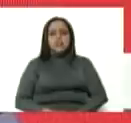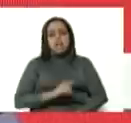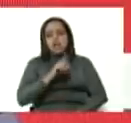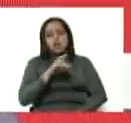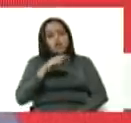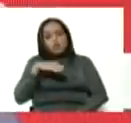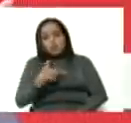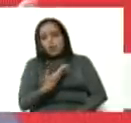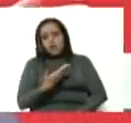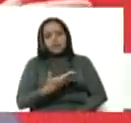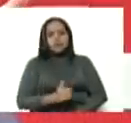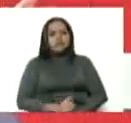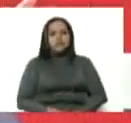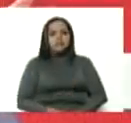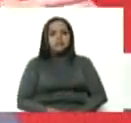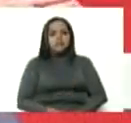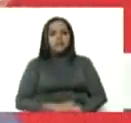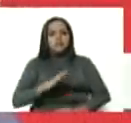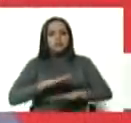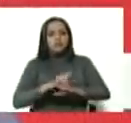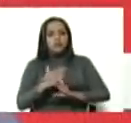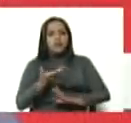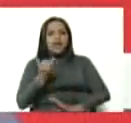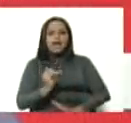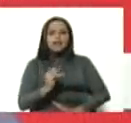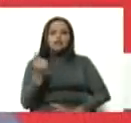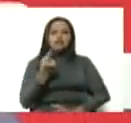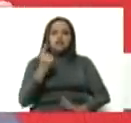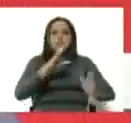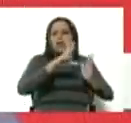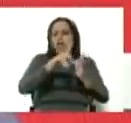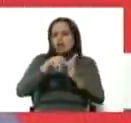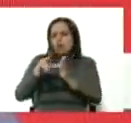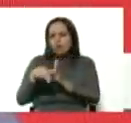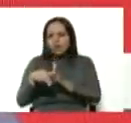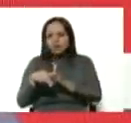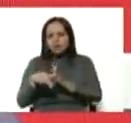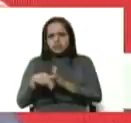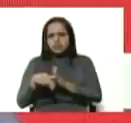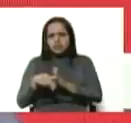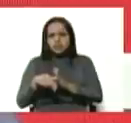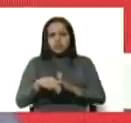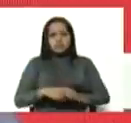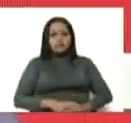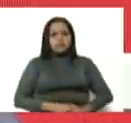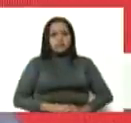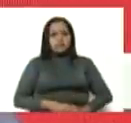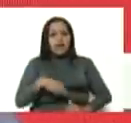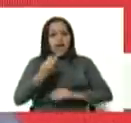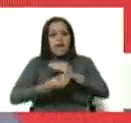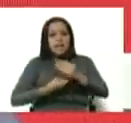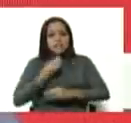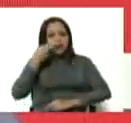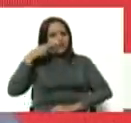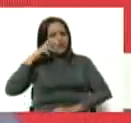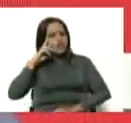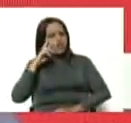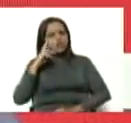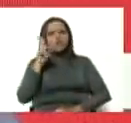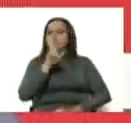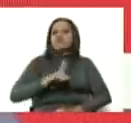pueden serlo, porque solamente están para robar, para desfalcar, para cometer fraude y a través de los